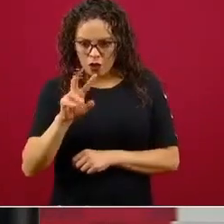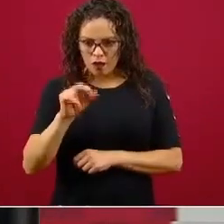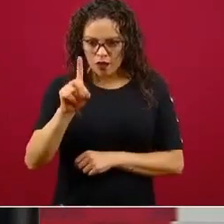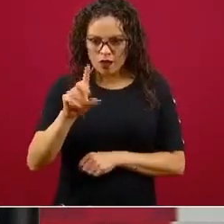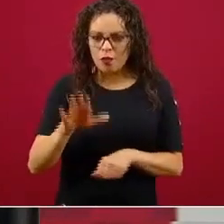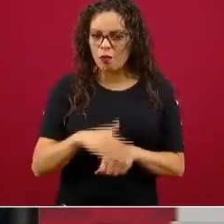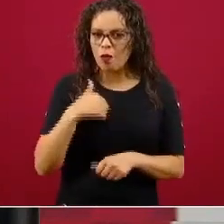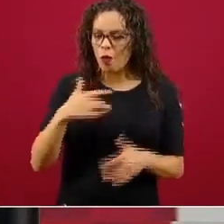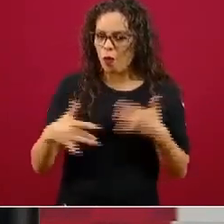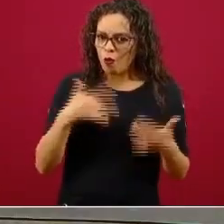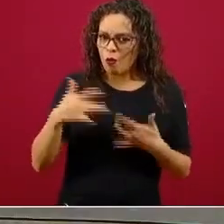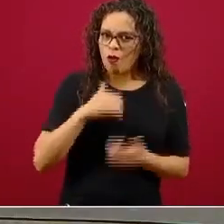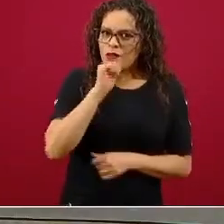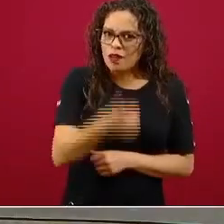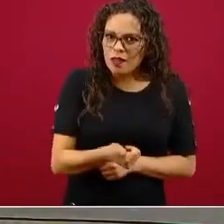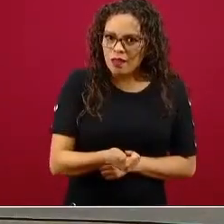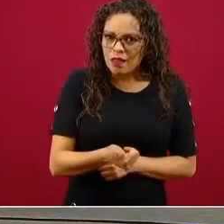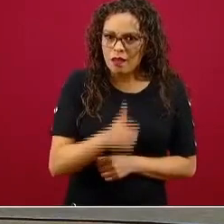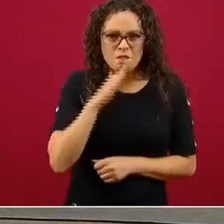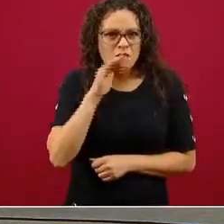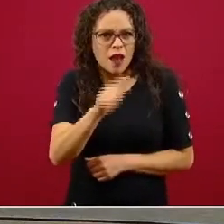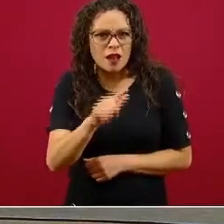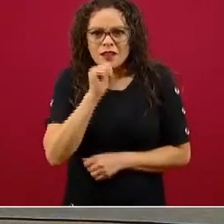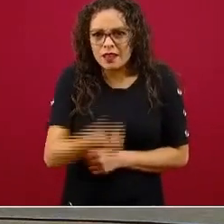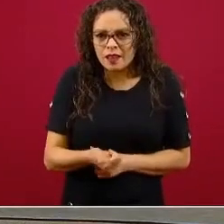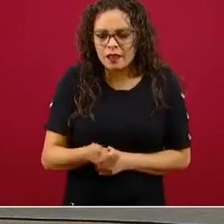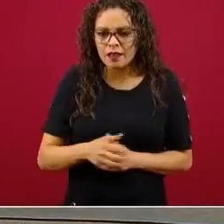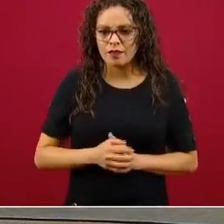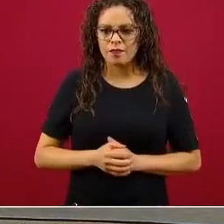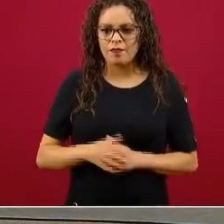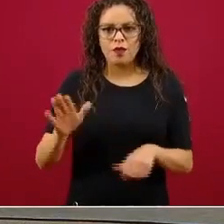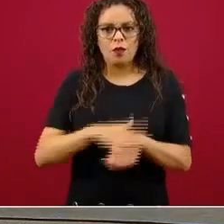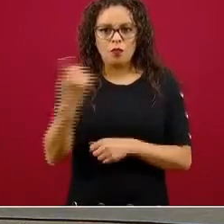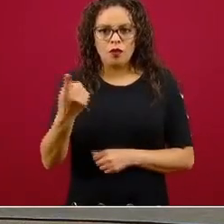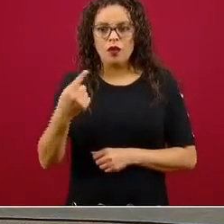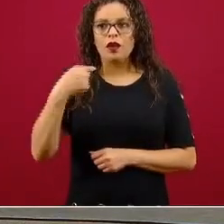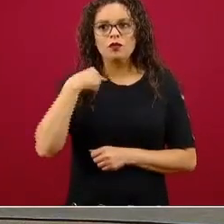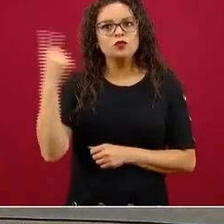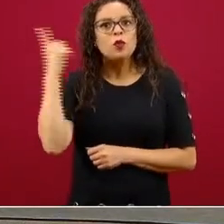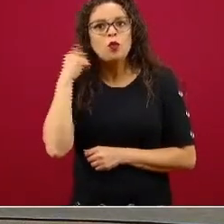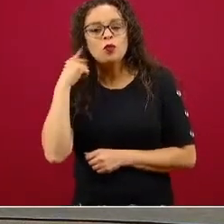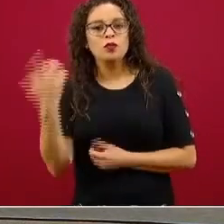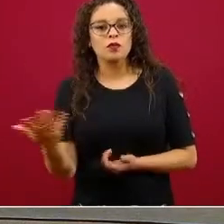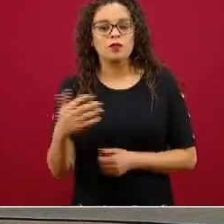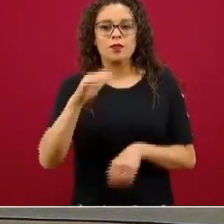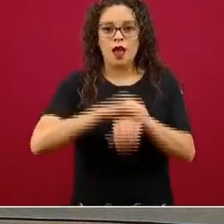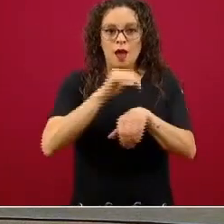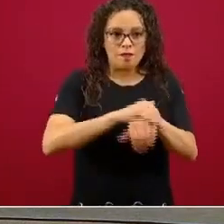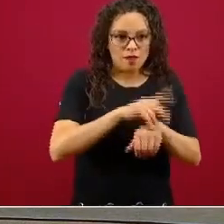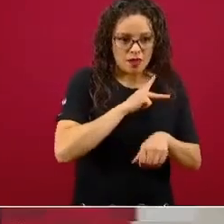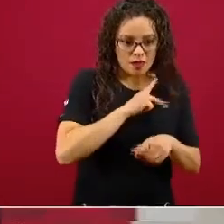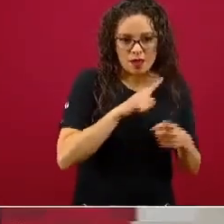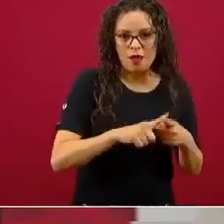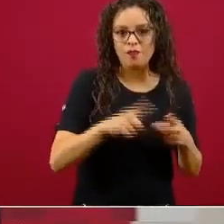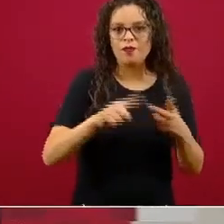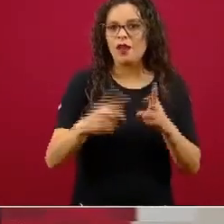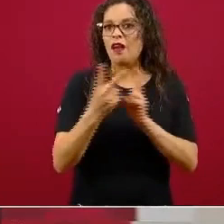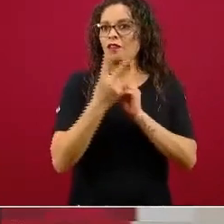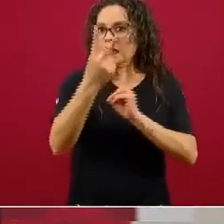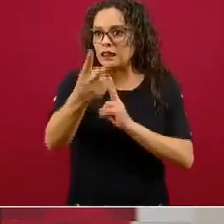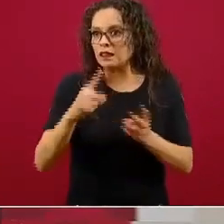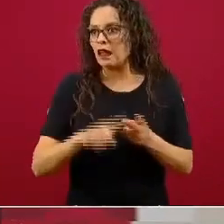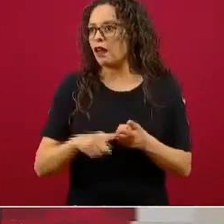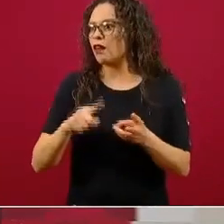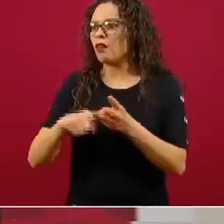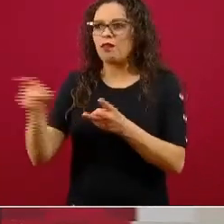COVID? Porque me he enterado que mi amiga, mi amigo, mi vecino, mi primo, le hicieron la prueba de COVID